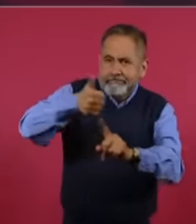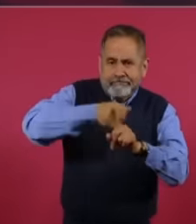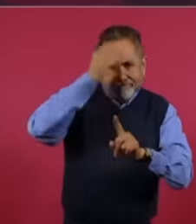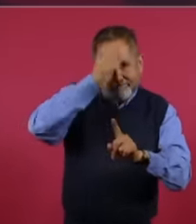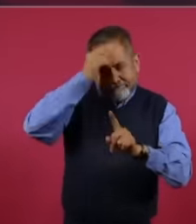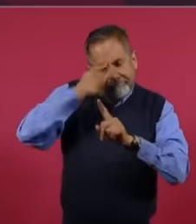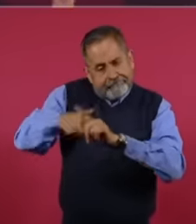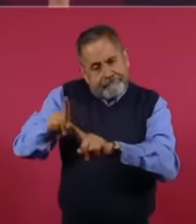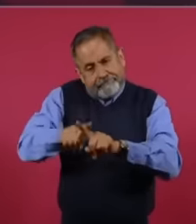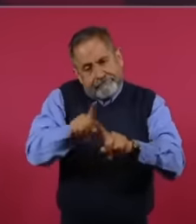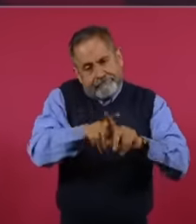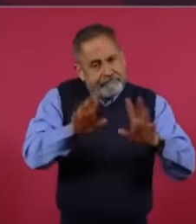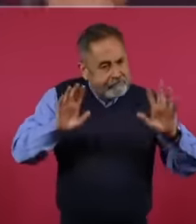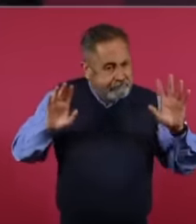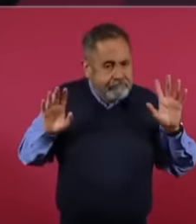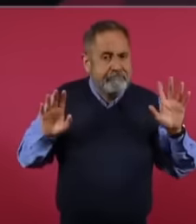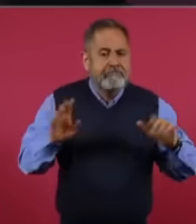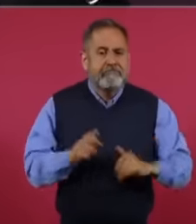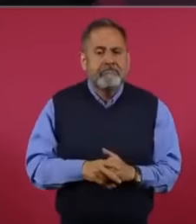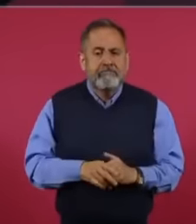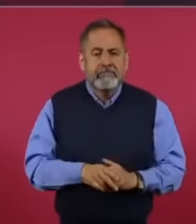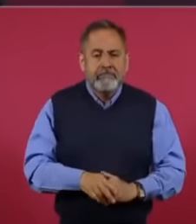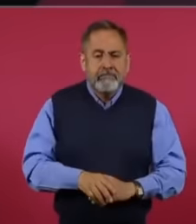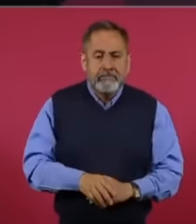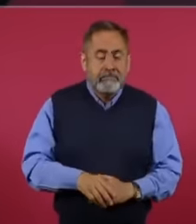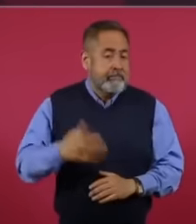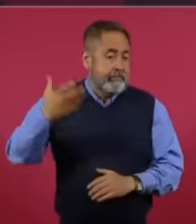y que el poder mediático va a llevar a cabo